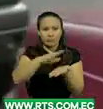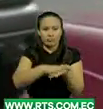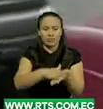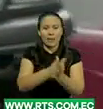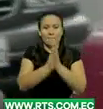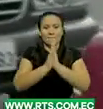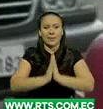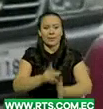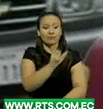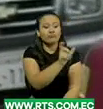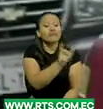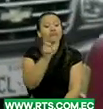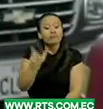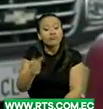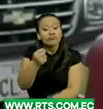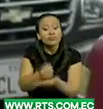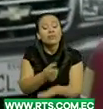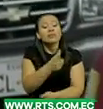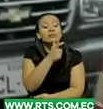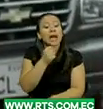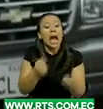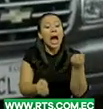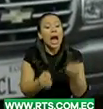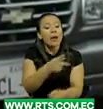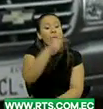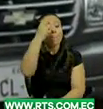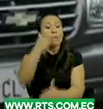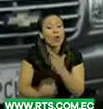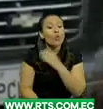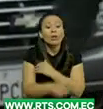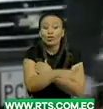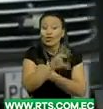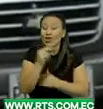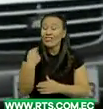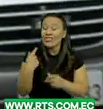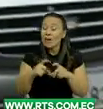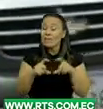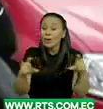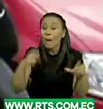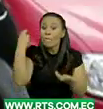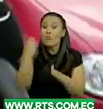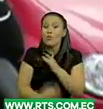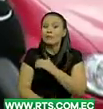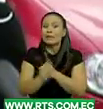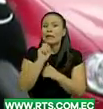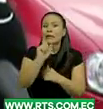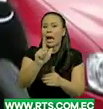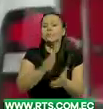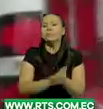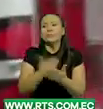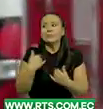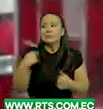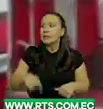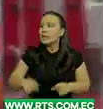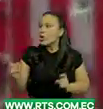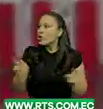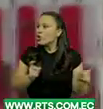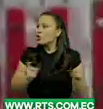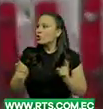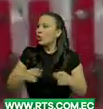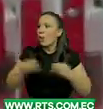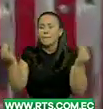solicitud de documentos personales y de los vehículos, ya que las multas, si no se los tiene, son cuantiosas. Sí, vamos a tener nosotros bastante